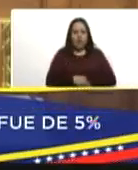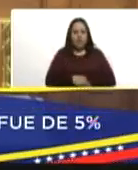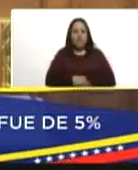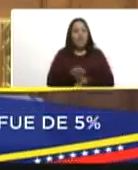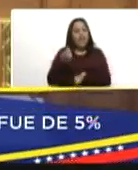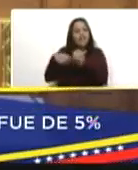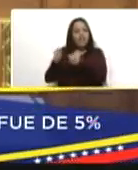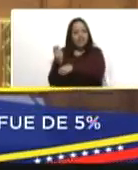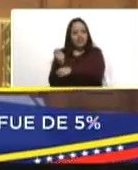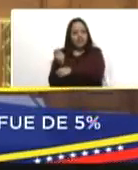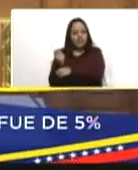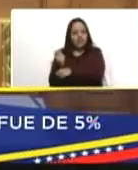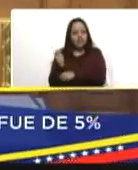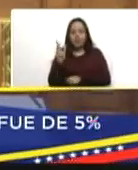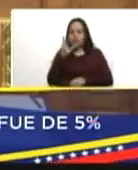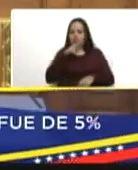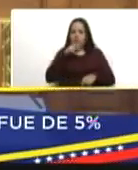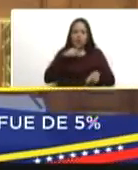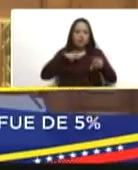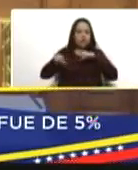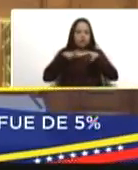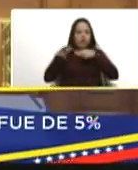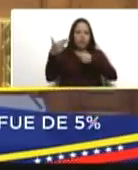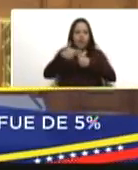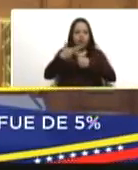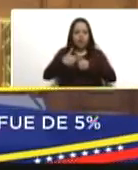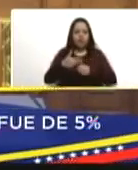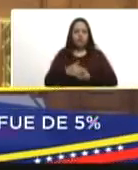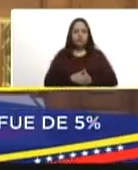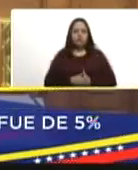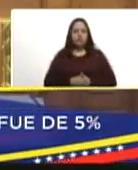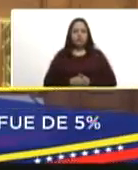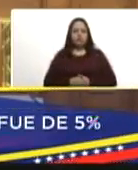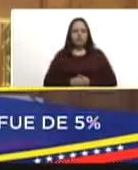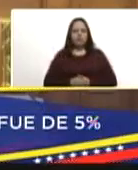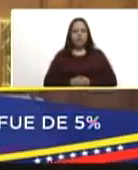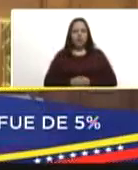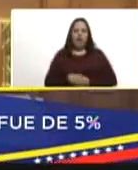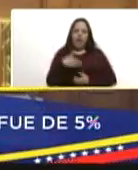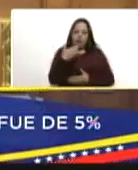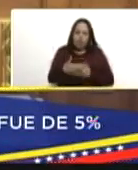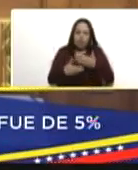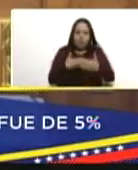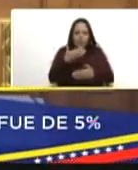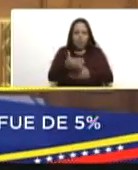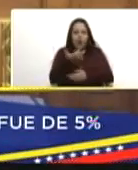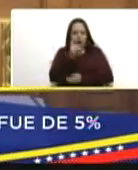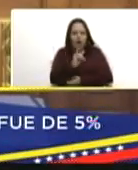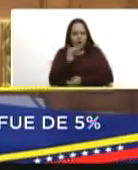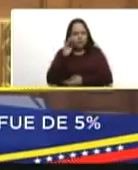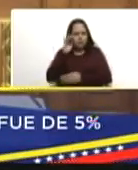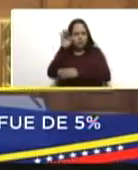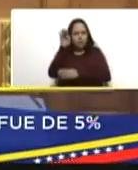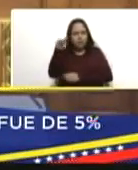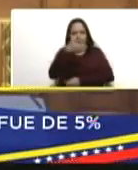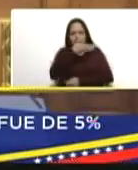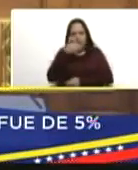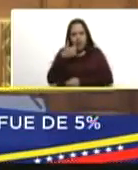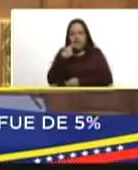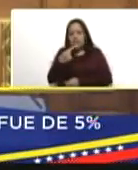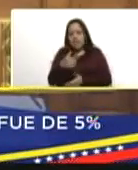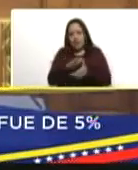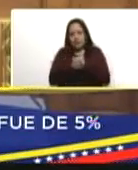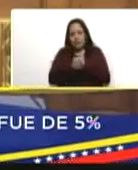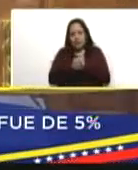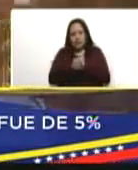exportaciones no petroleras poquito a poquito se va alejito decía un compadrito